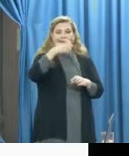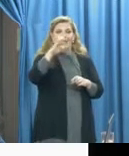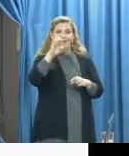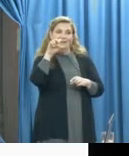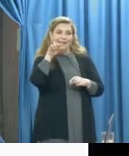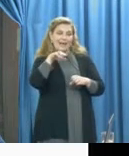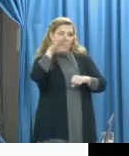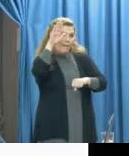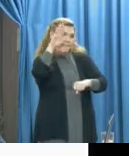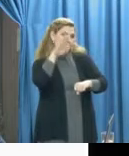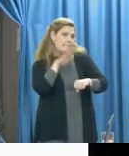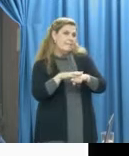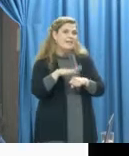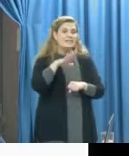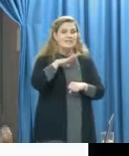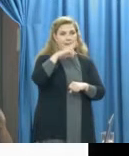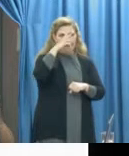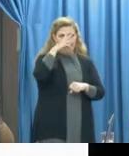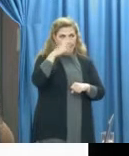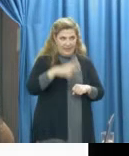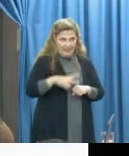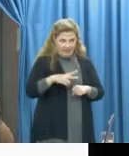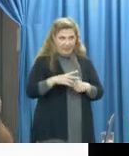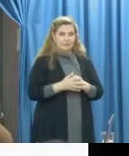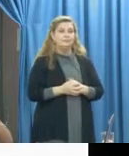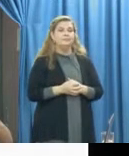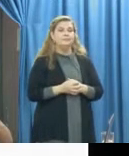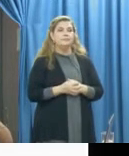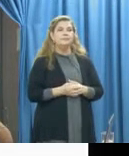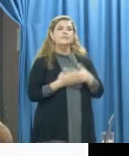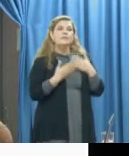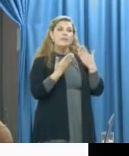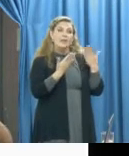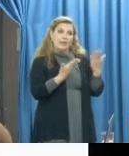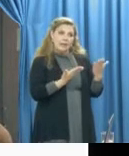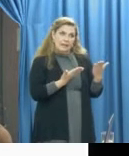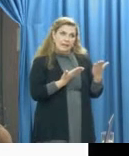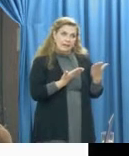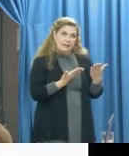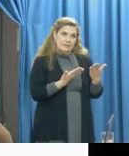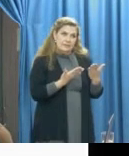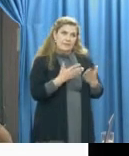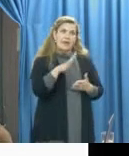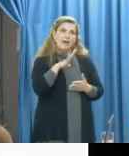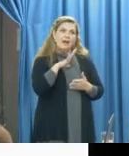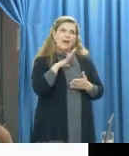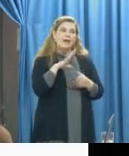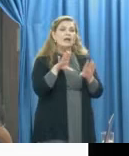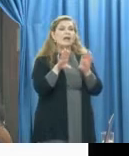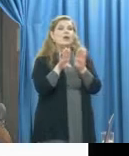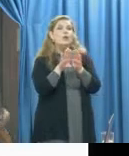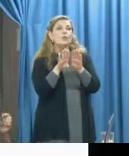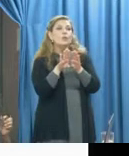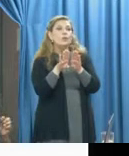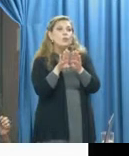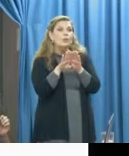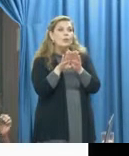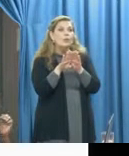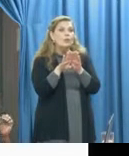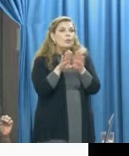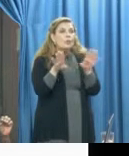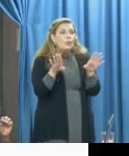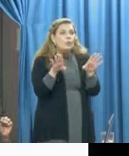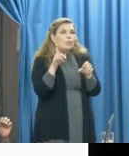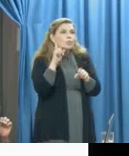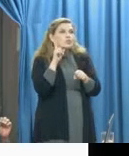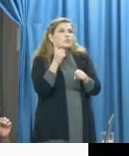afectando más frecuentemente en México. Aquí tenemos cómo se da la segregación en